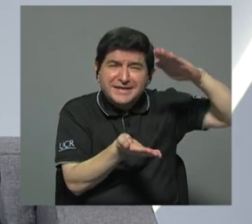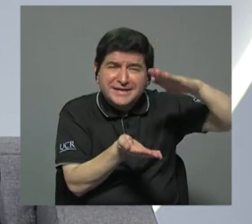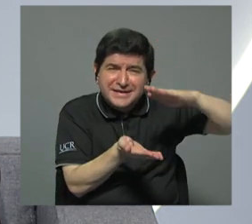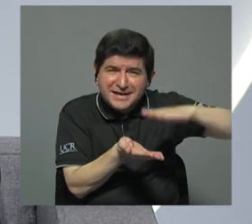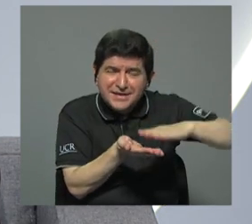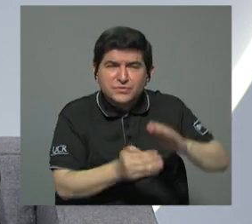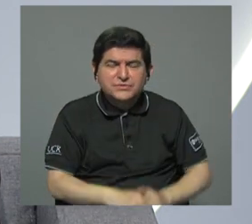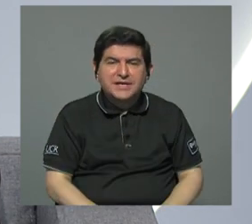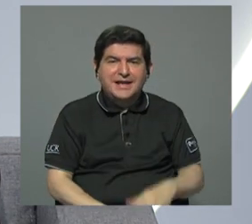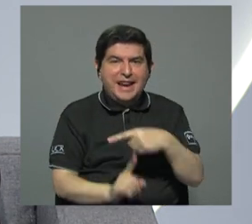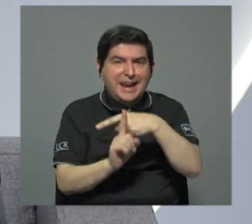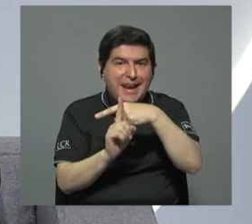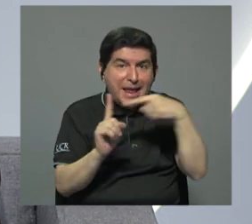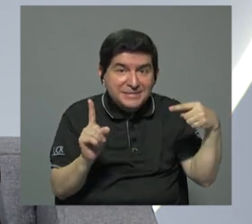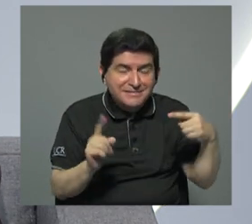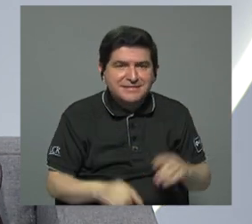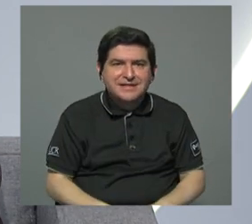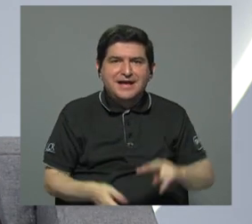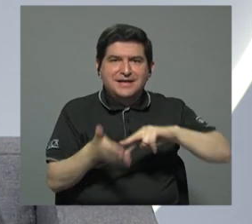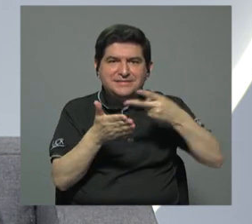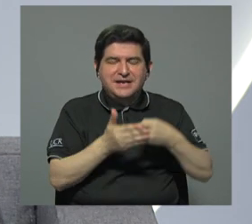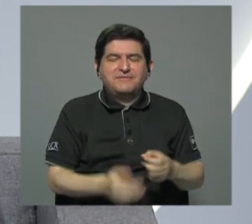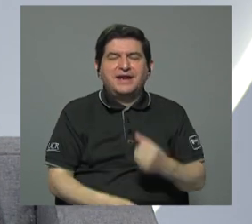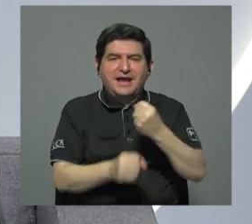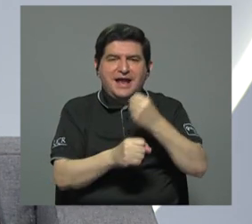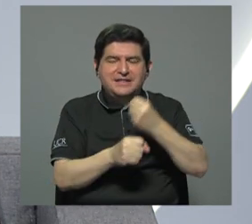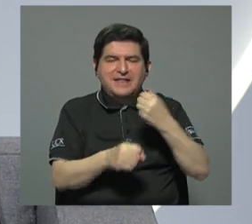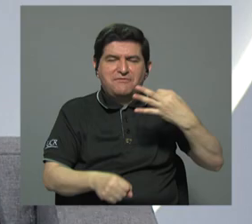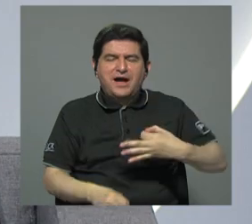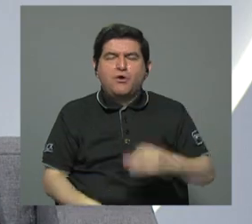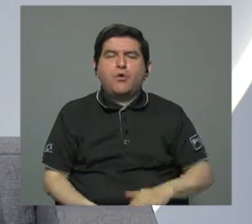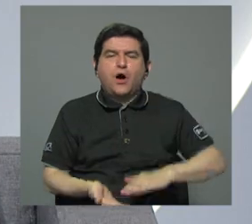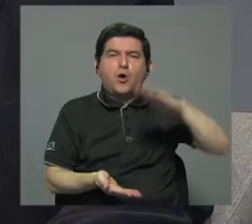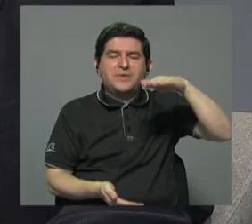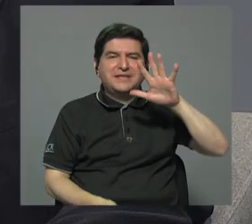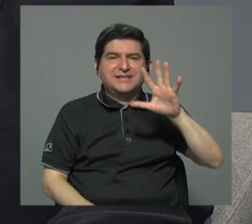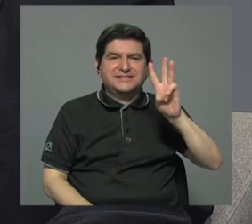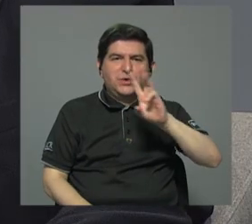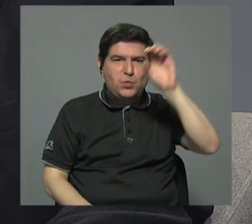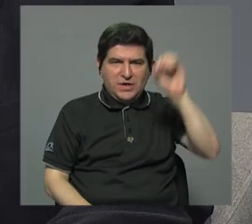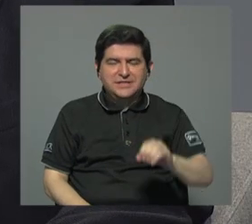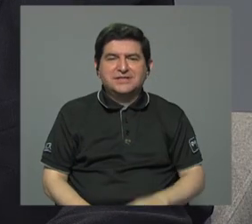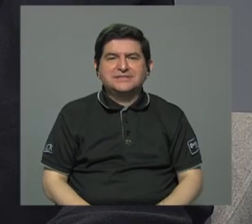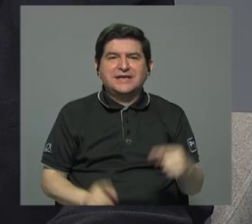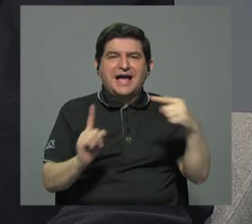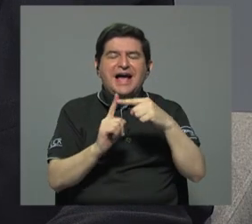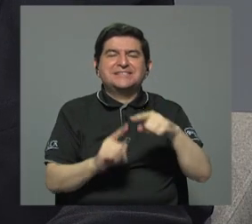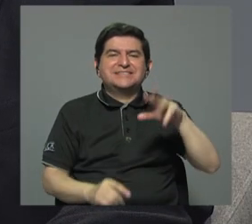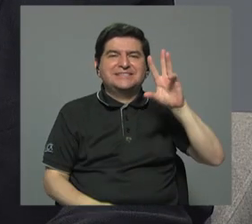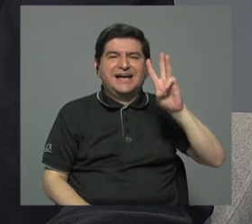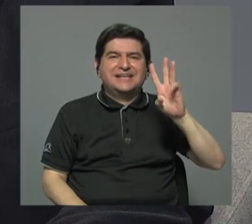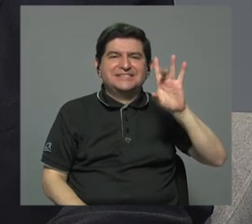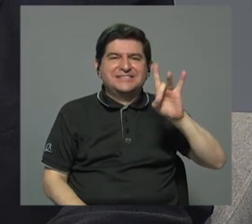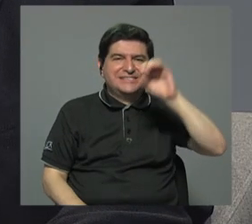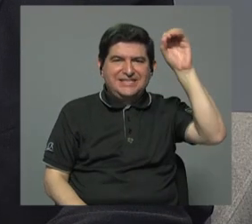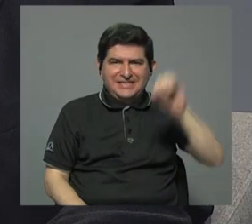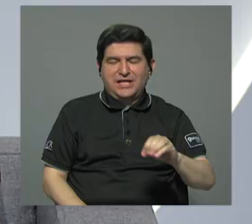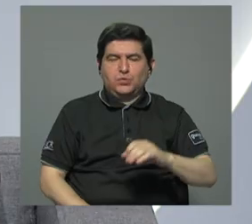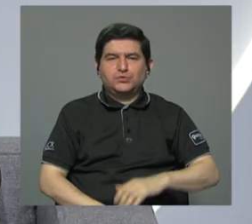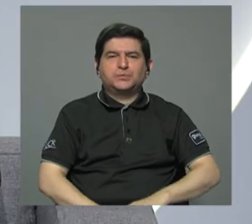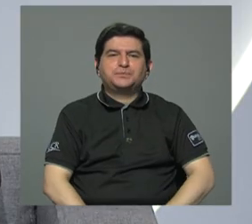si se lograban reducir a la mitad se elevaría el empleo formal en un 56%, actual a casi un 68%.